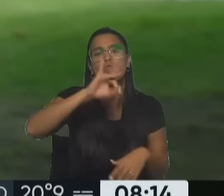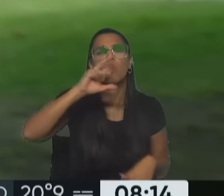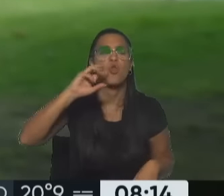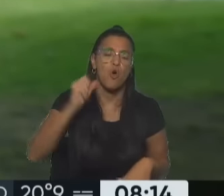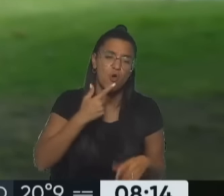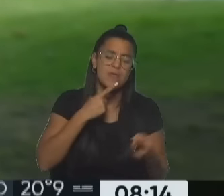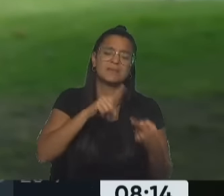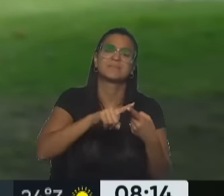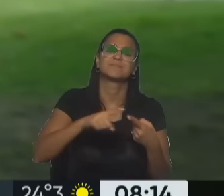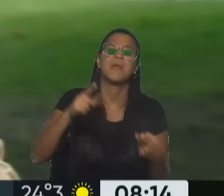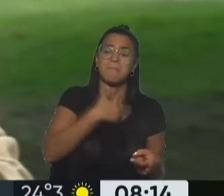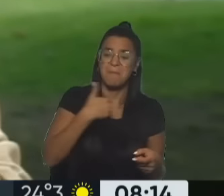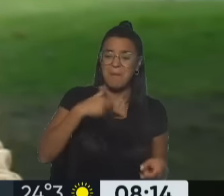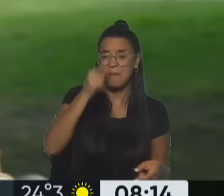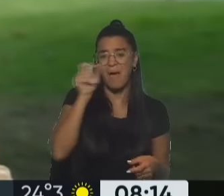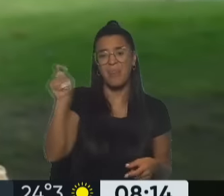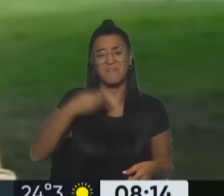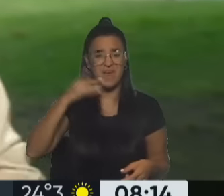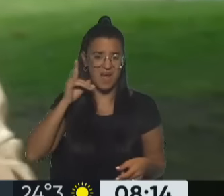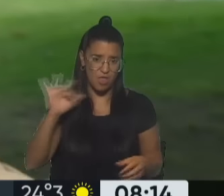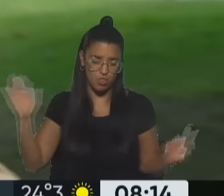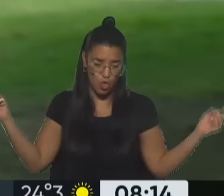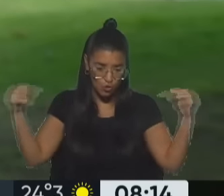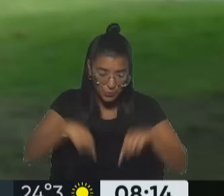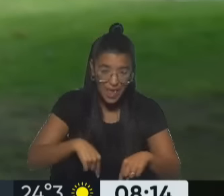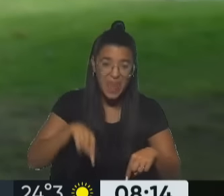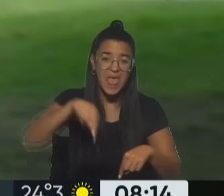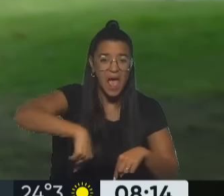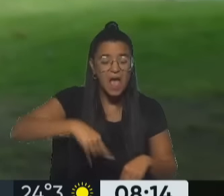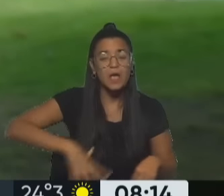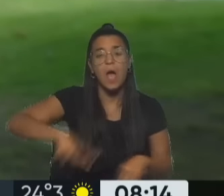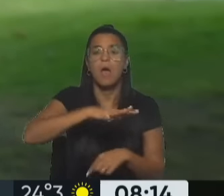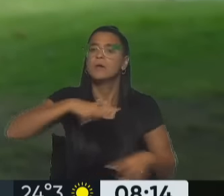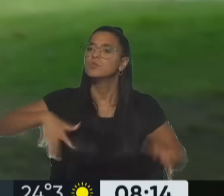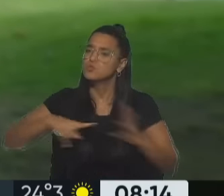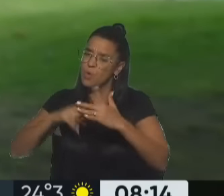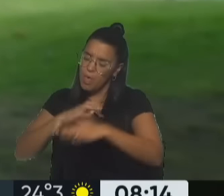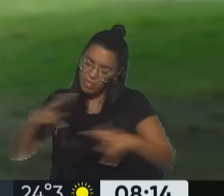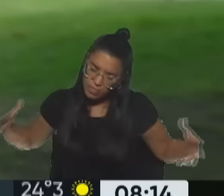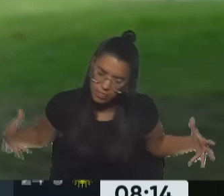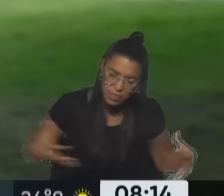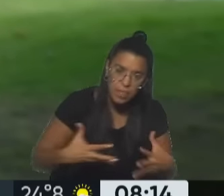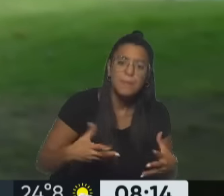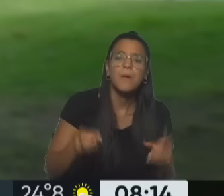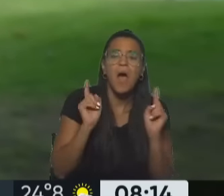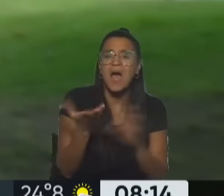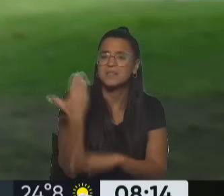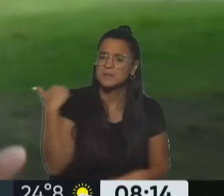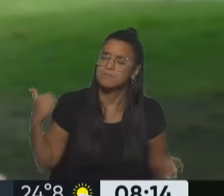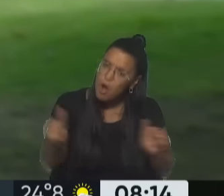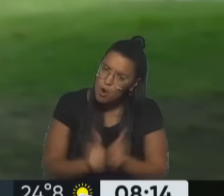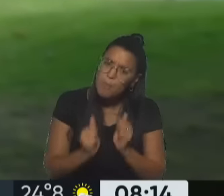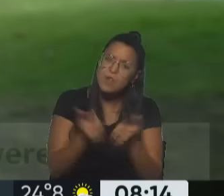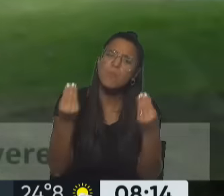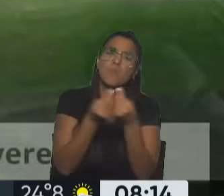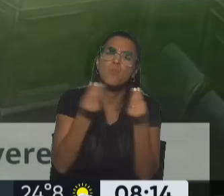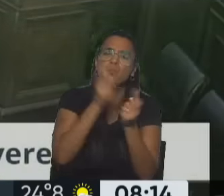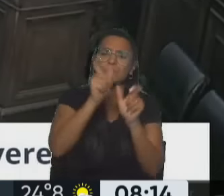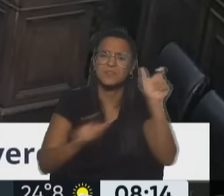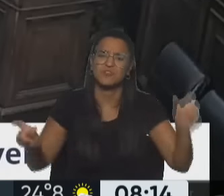a Silvino, a Graciela, desde que llegaron aquí, desde que comenzó todo este proceso judicial. Ayer, por supuesto, han estado acompañados por muchísimos familiares